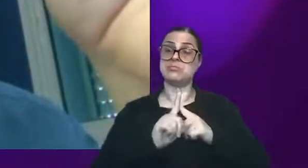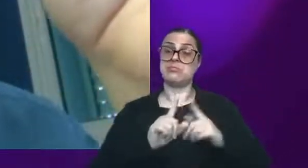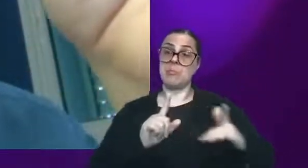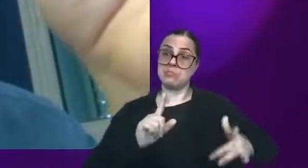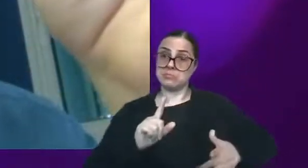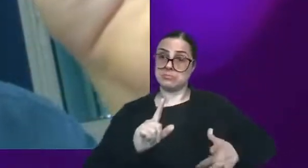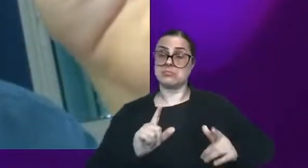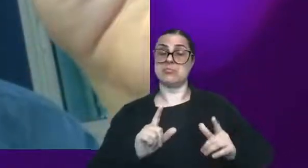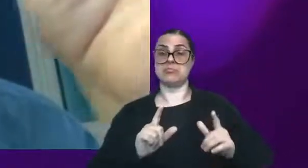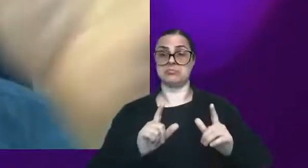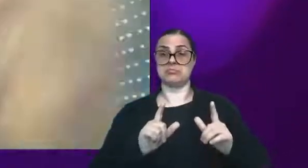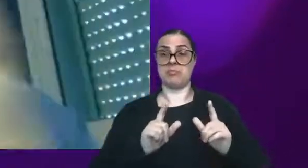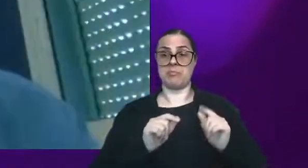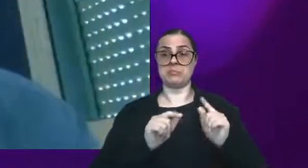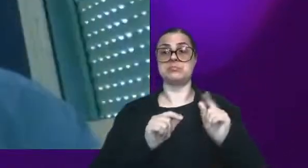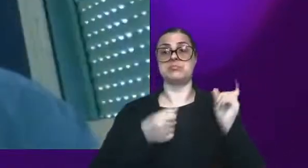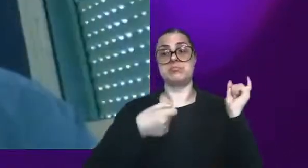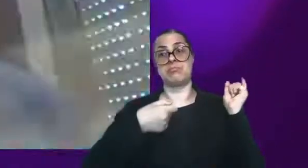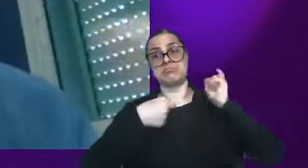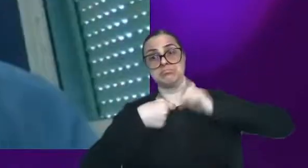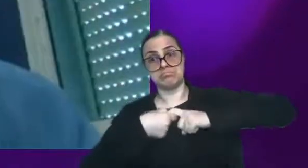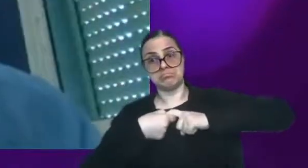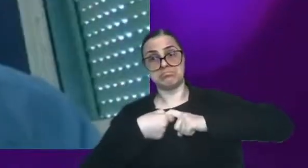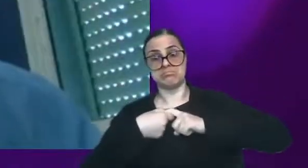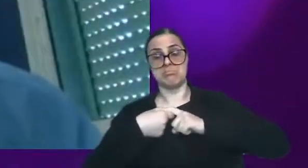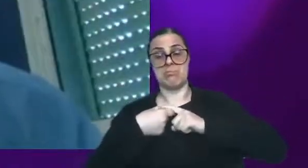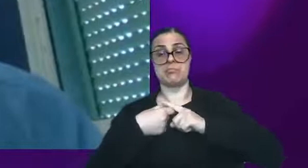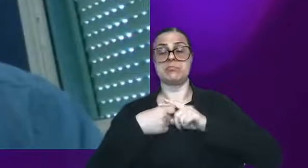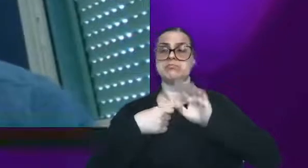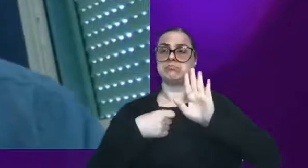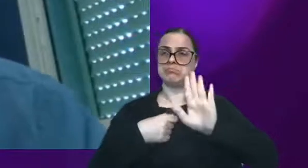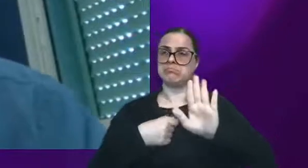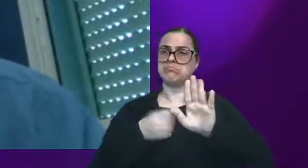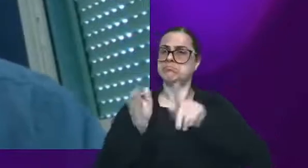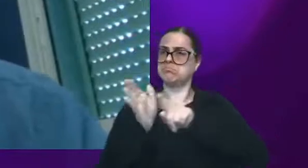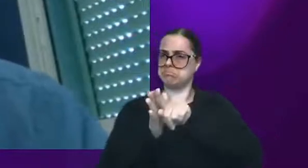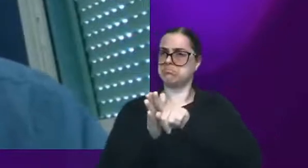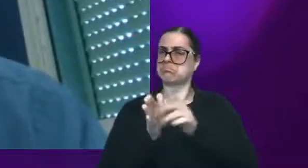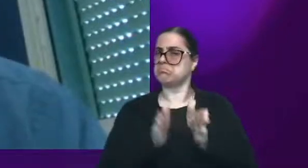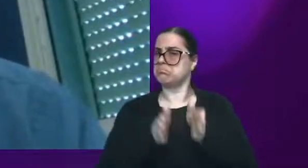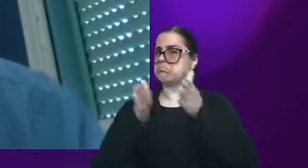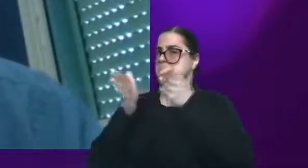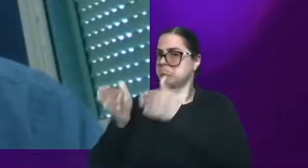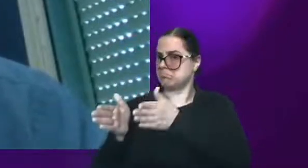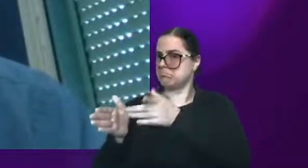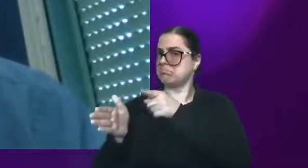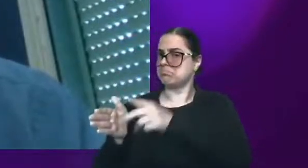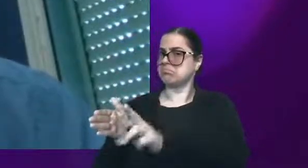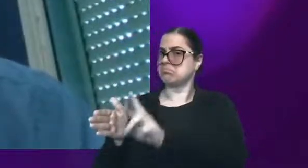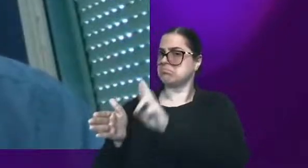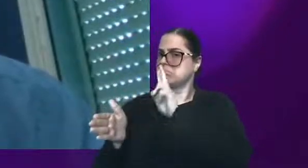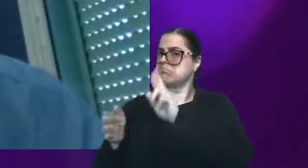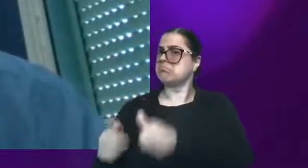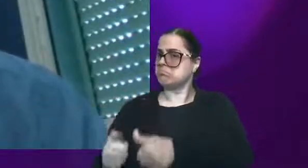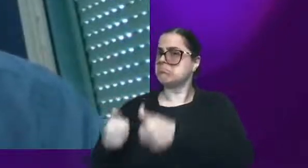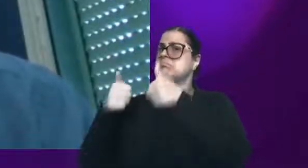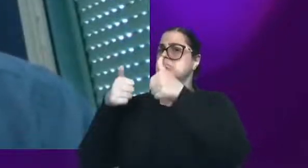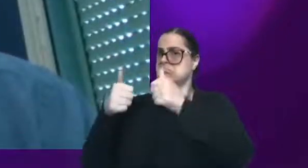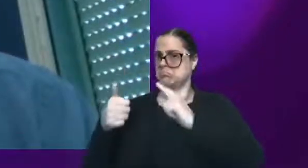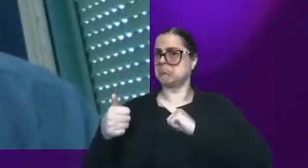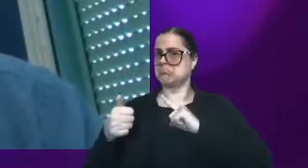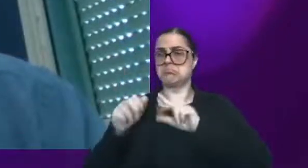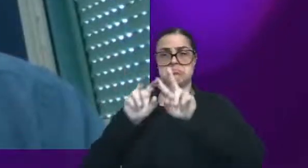tenemos los mejores resultados de tratamiento de tumor neuroendócrino